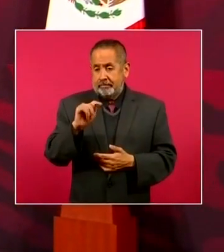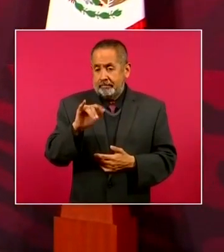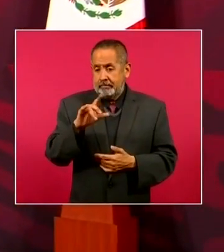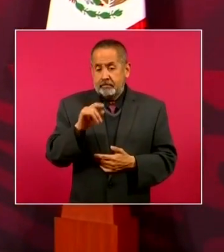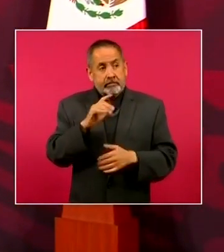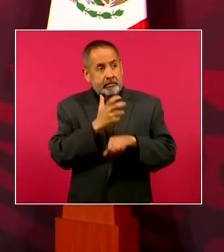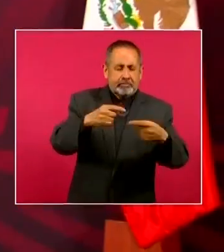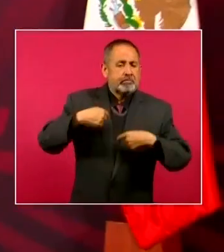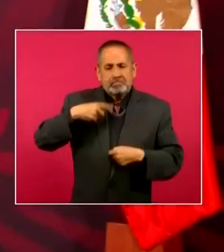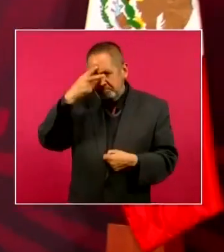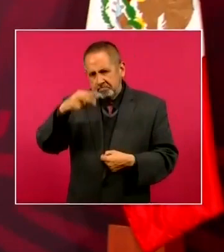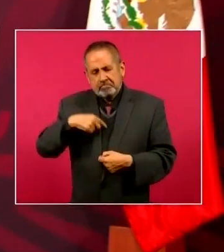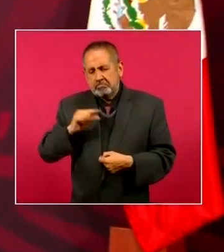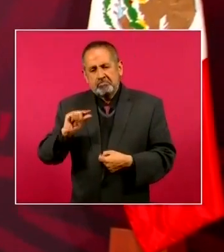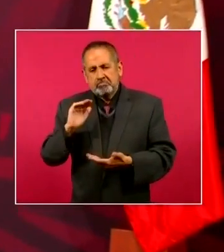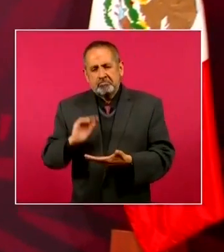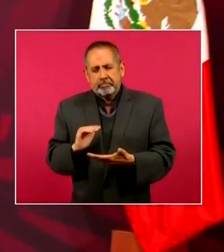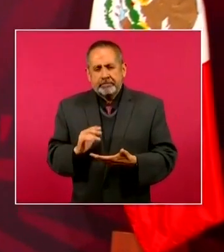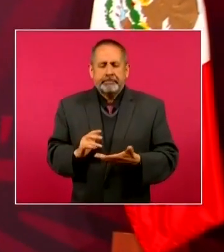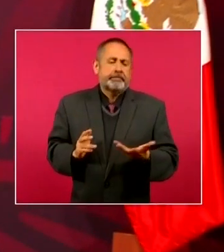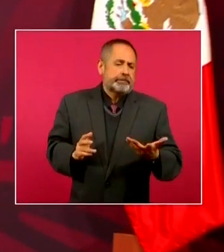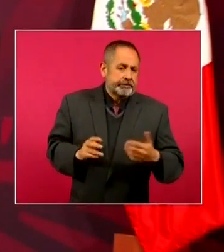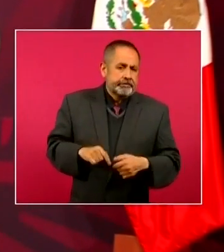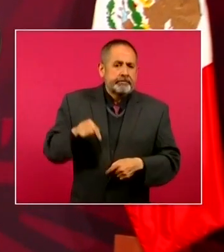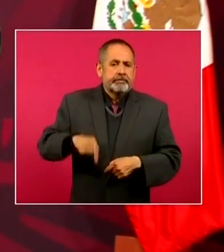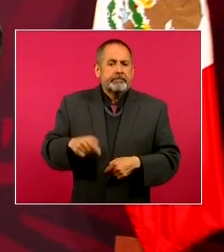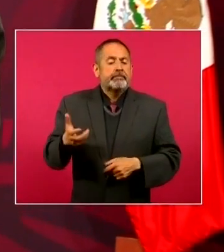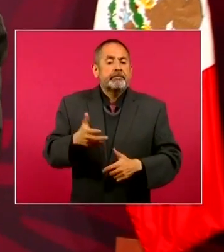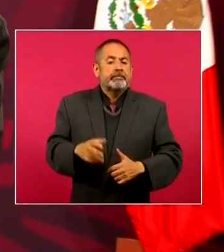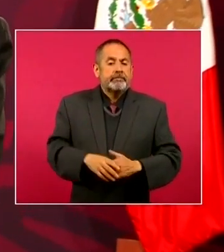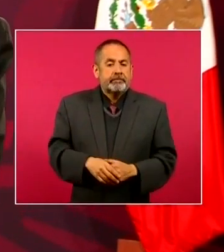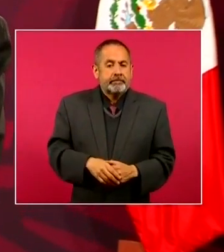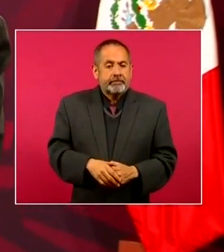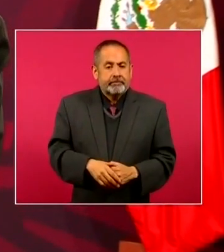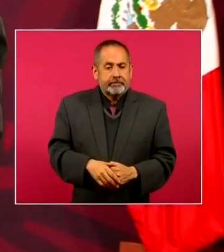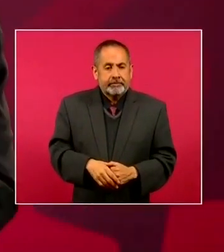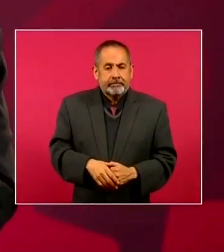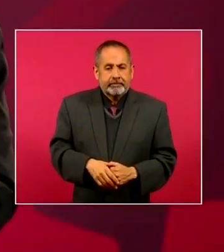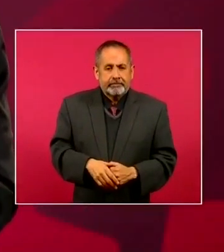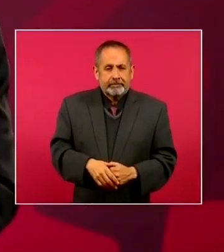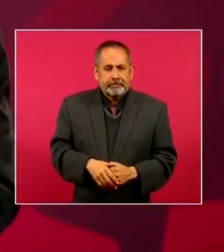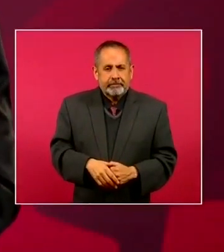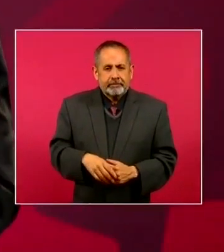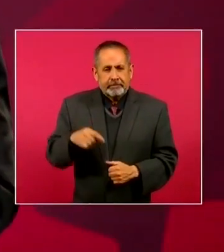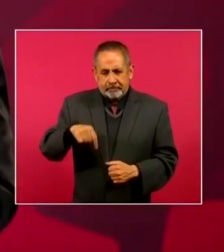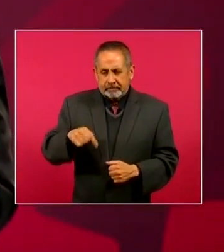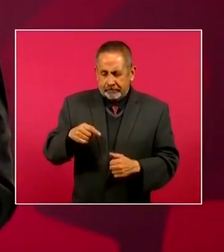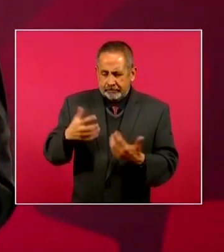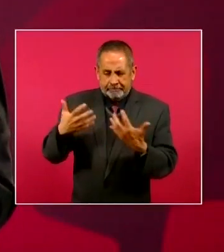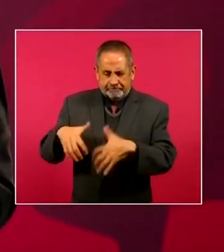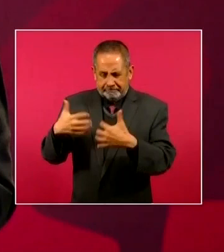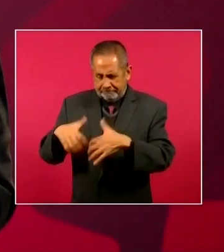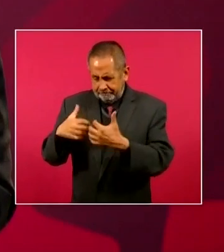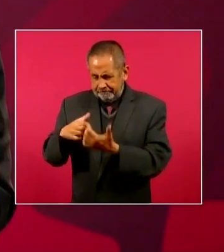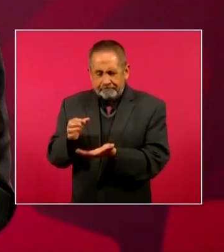a Estados Unidos. Entonces, aquí lo que se hace es que se hacen pastillas.